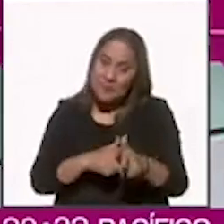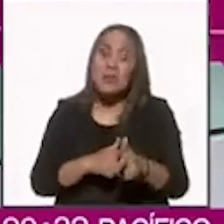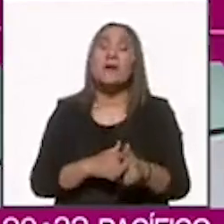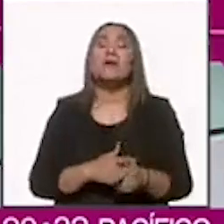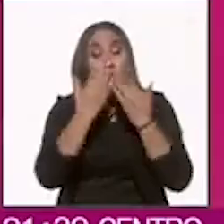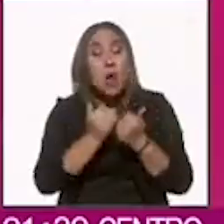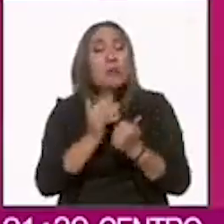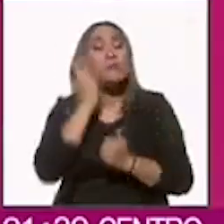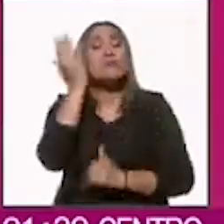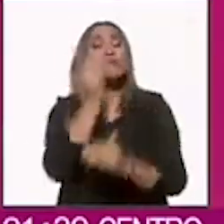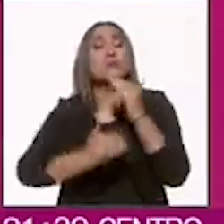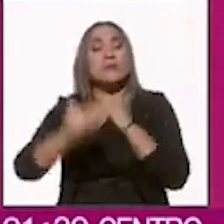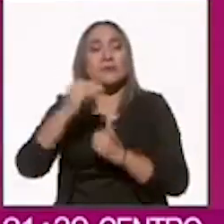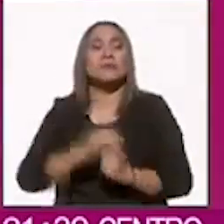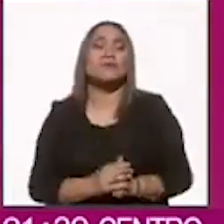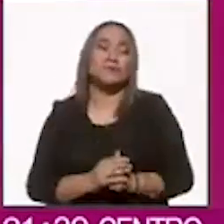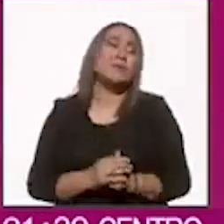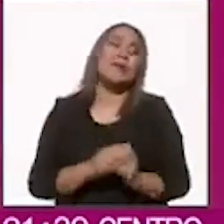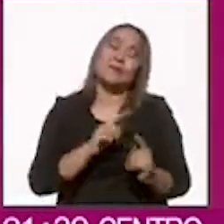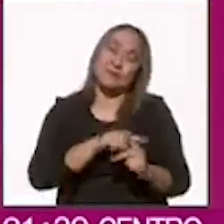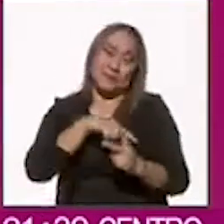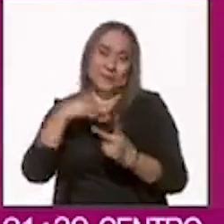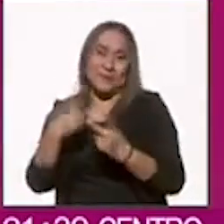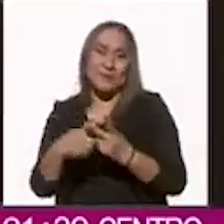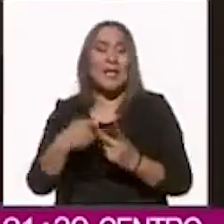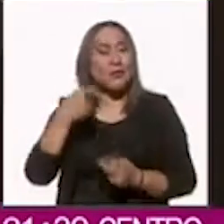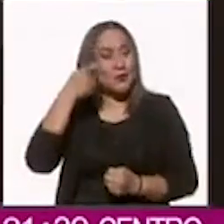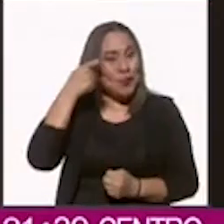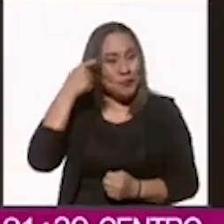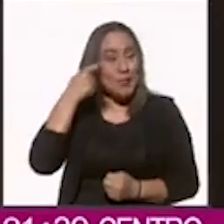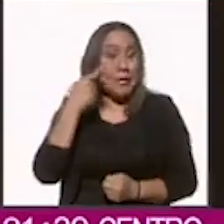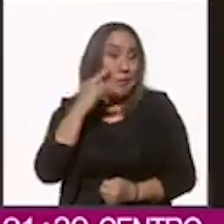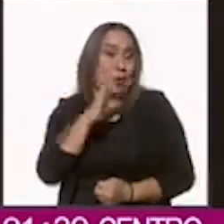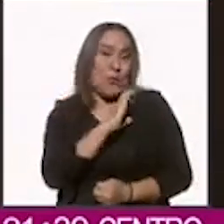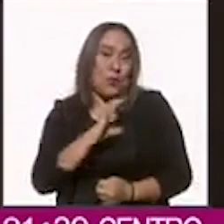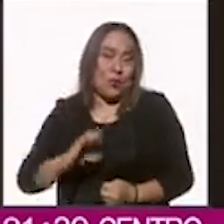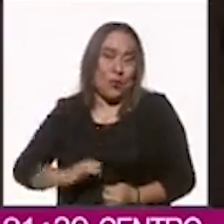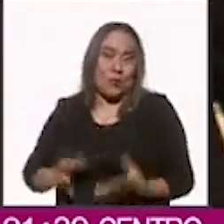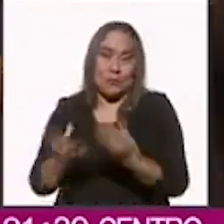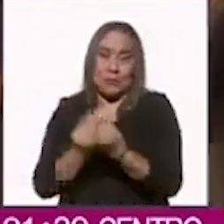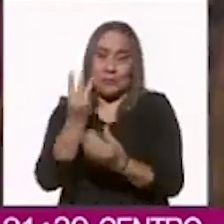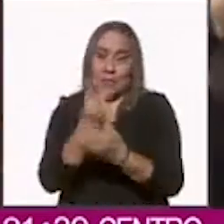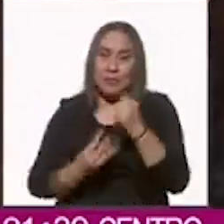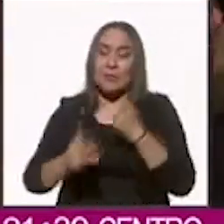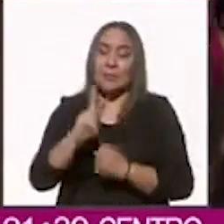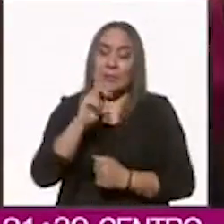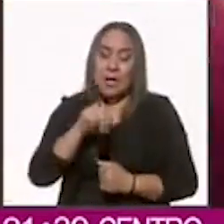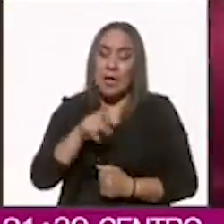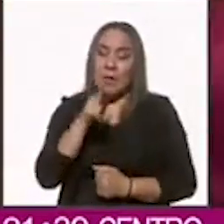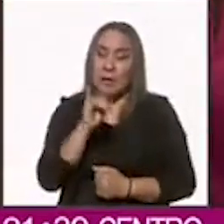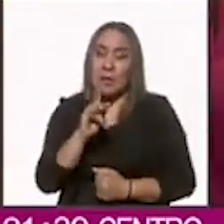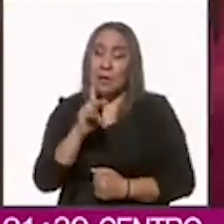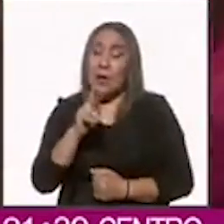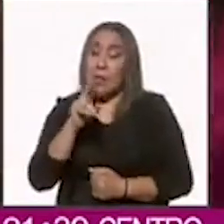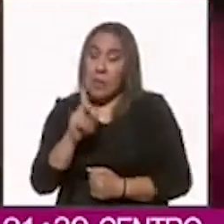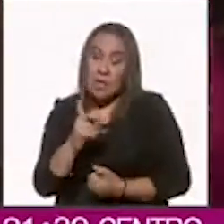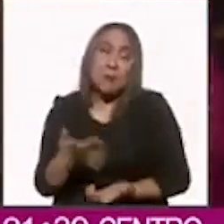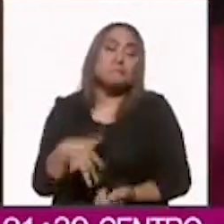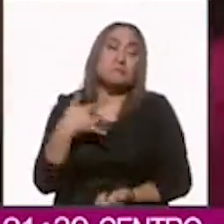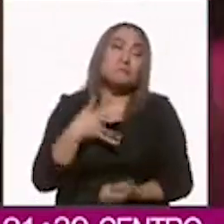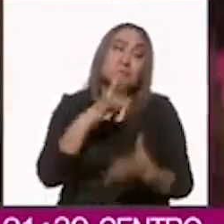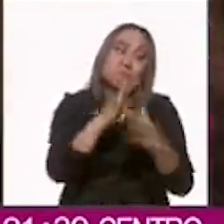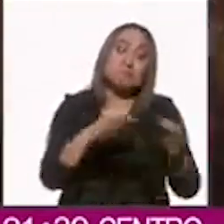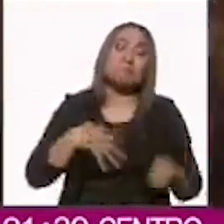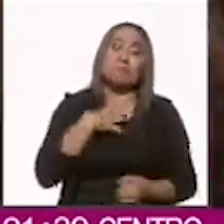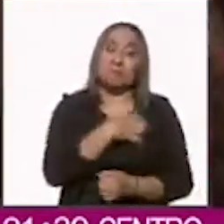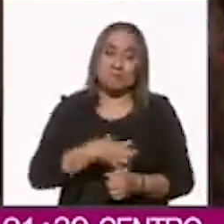Seguimos con la información. En la casa de enfrente, Xóchitl Gálvez, virtual candidata del opositor Frente Amplio por México, expresó su beneplácito